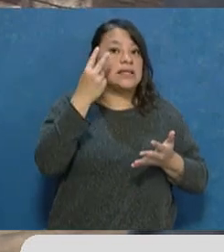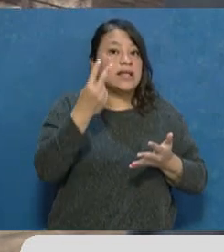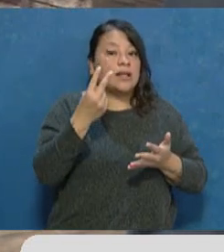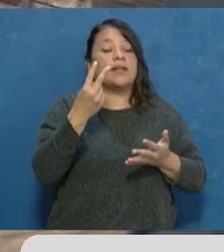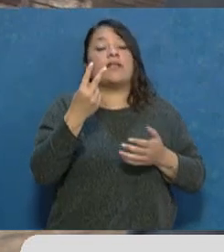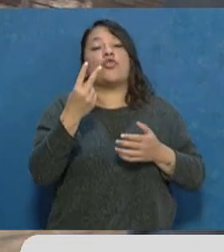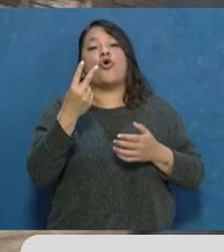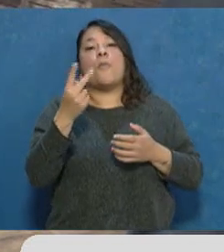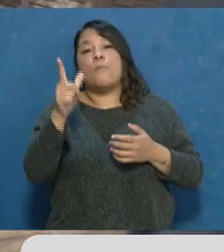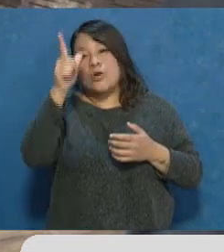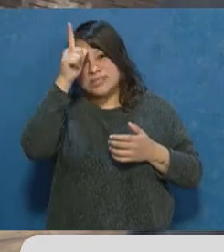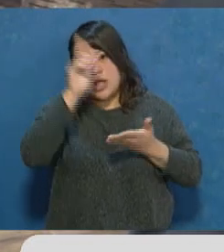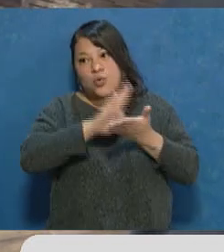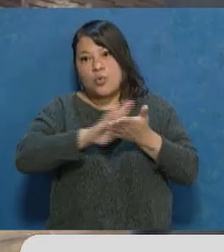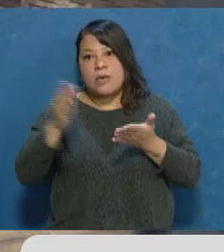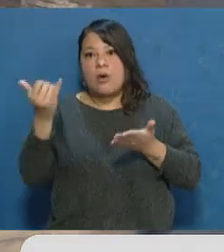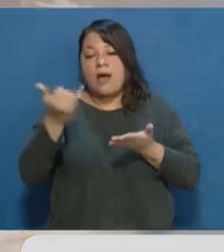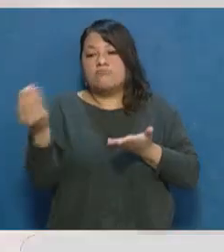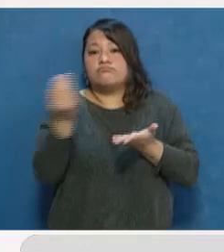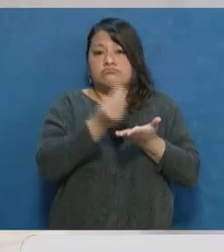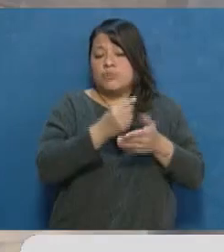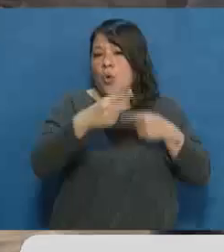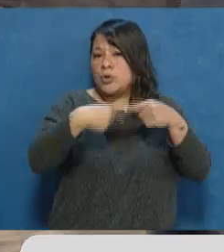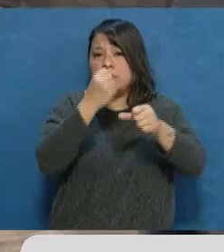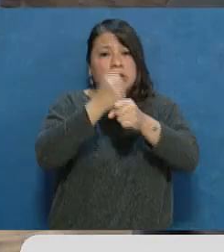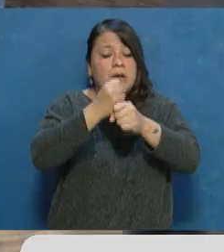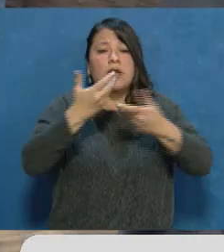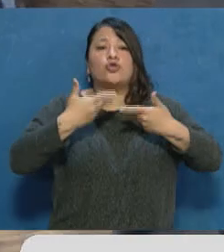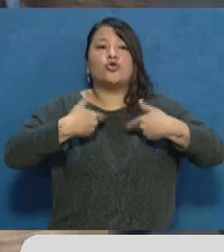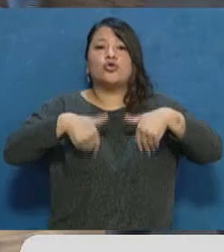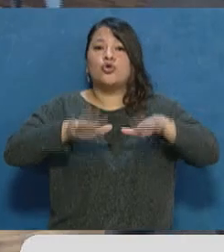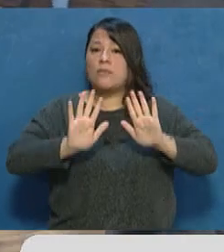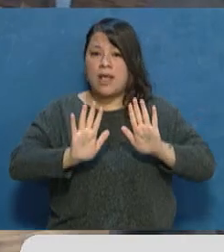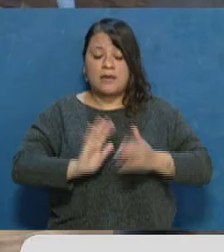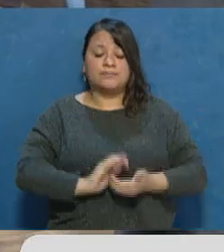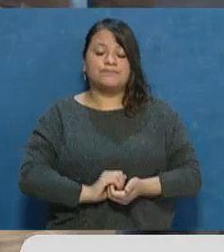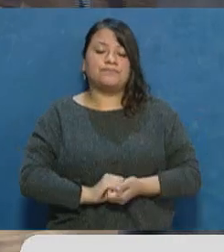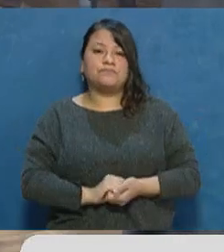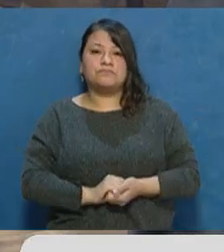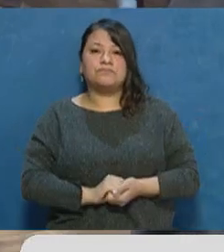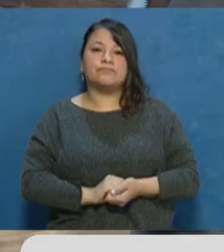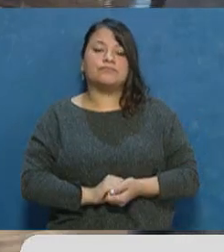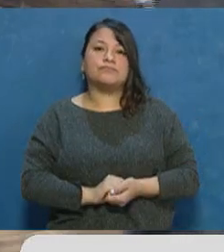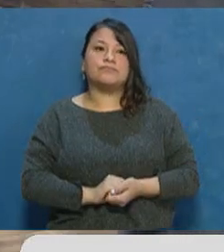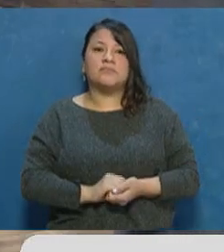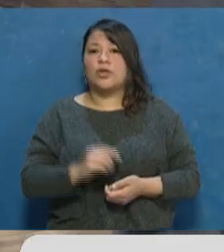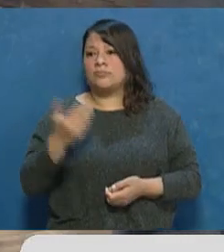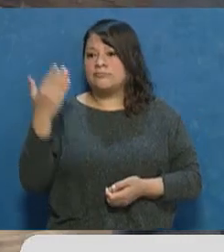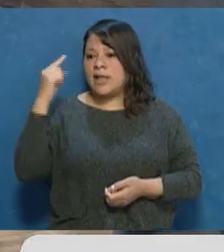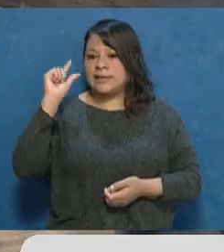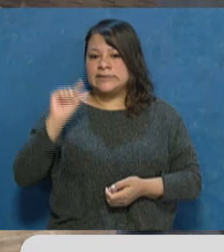de las guardias y continúa funcionando normalmente. La prevención se sigue brindando de la misma forma. Esto es muy